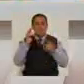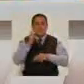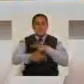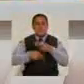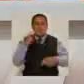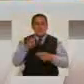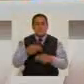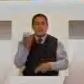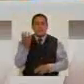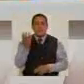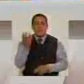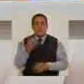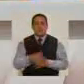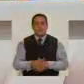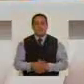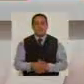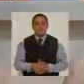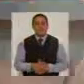Nacional de la Papa.